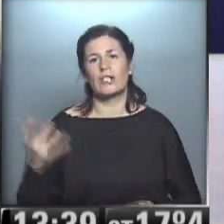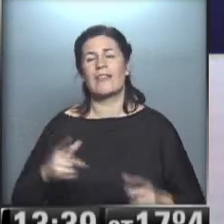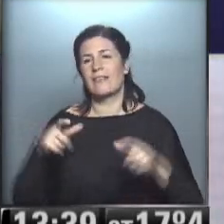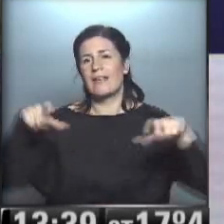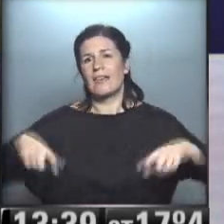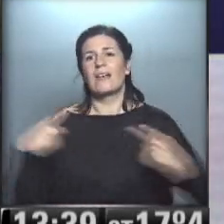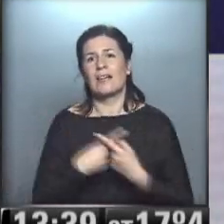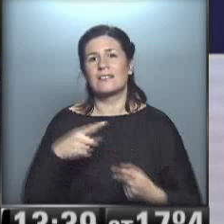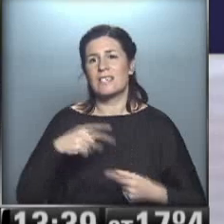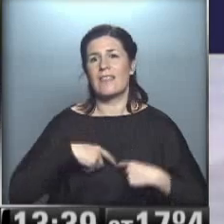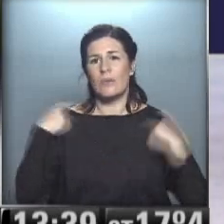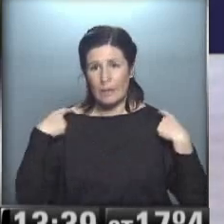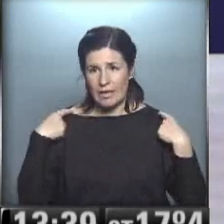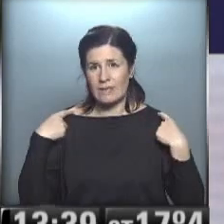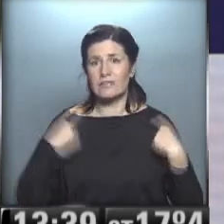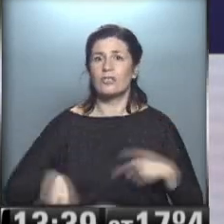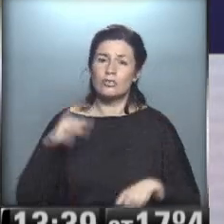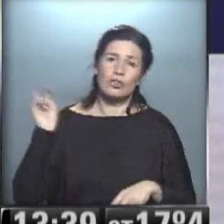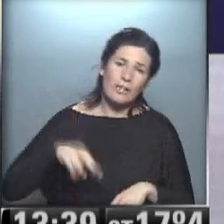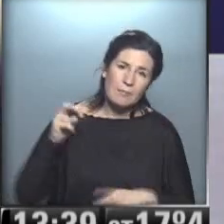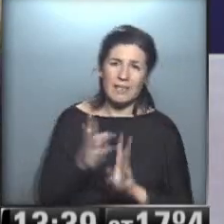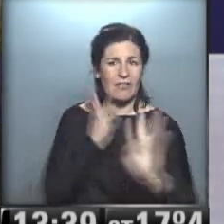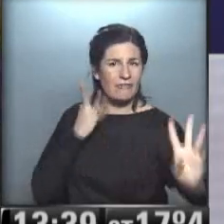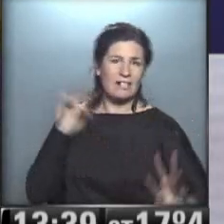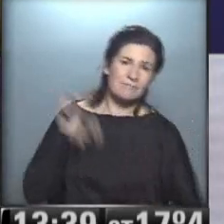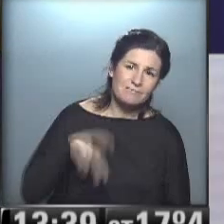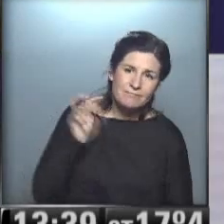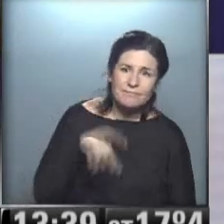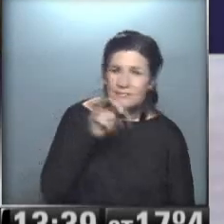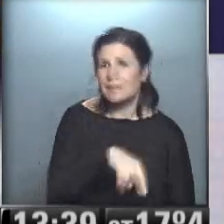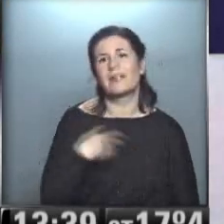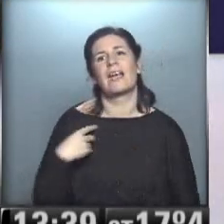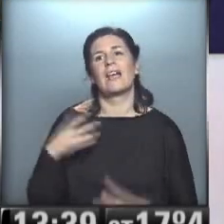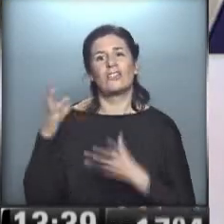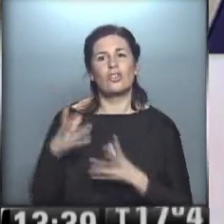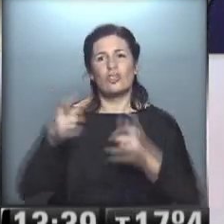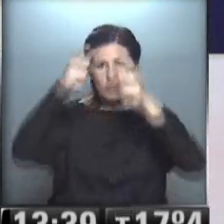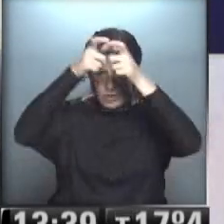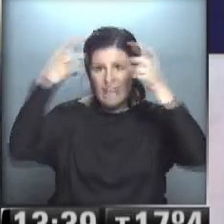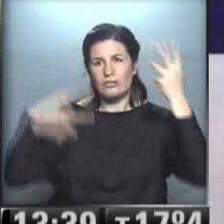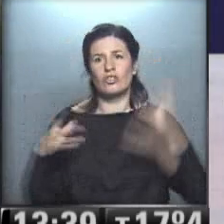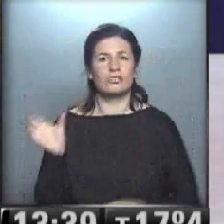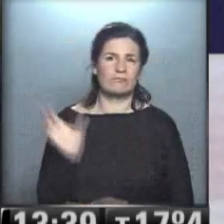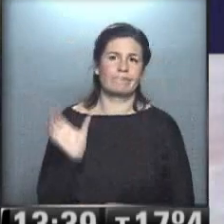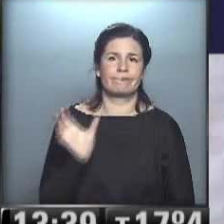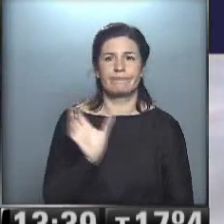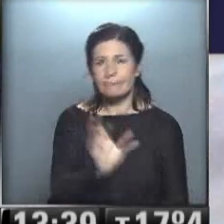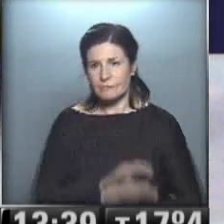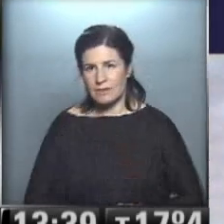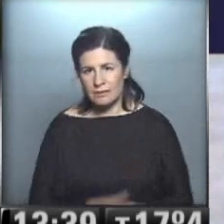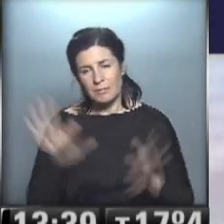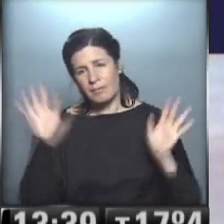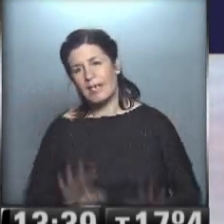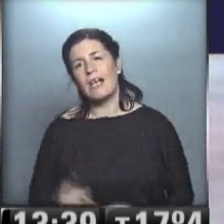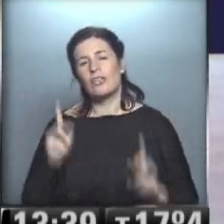menos, caminar por todo el transcurso de la cola con la imagen de los santos. Y, sí. Con los preparativos. Con los preparativos y ya recibiendo a los